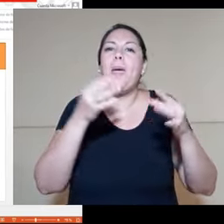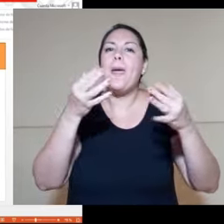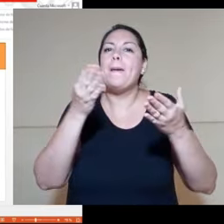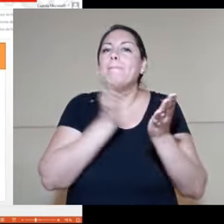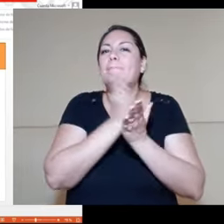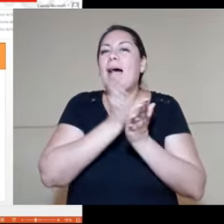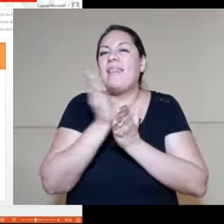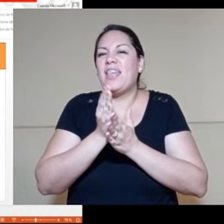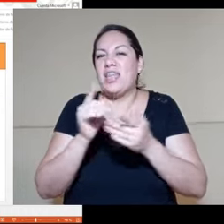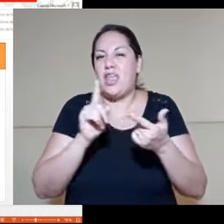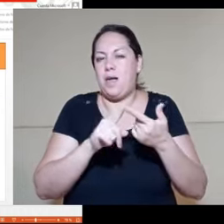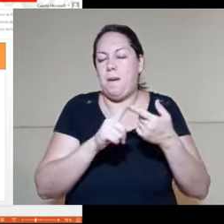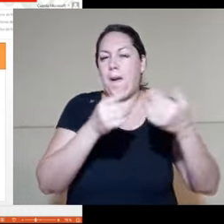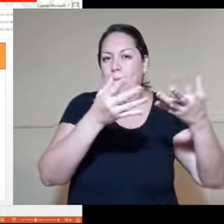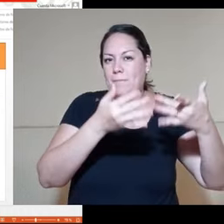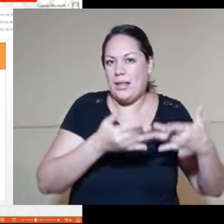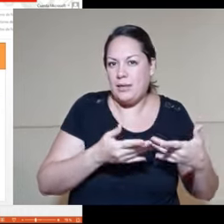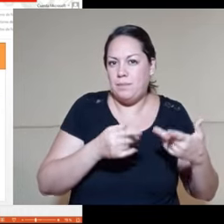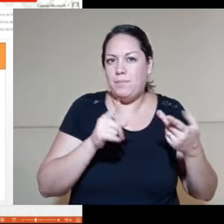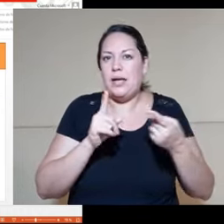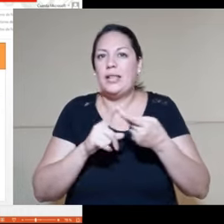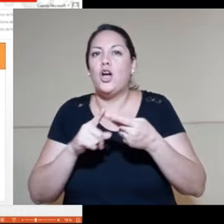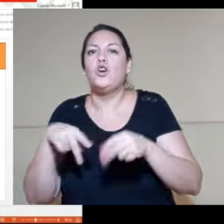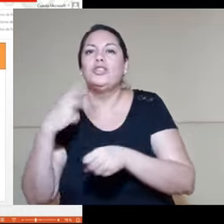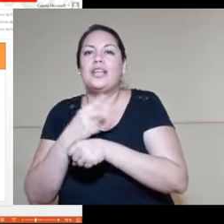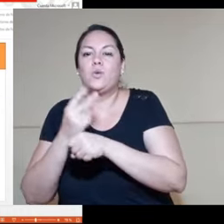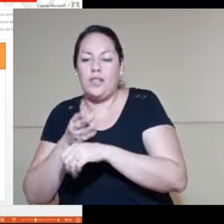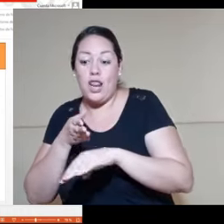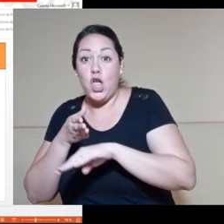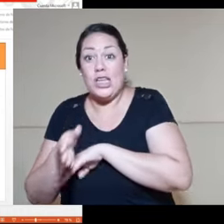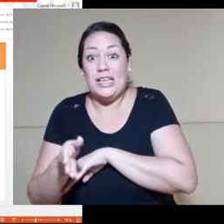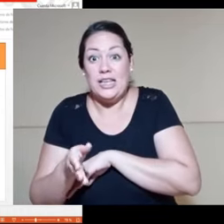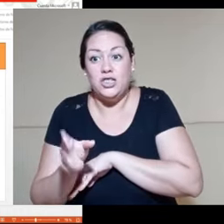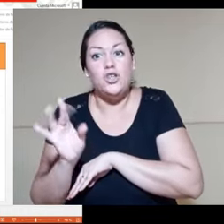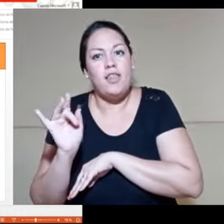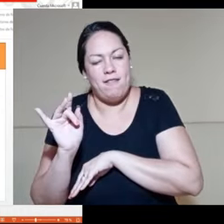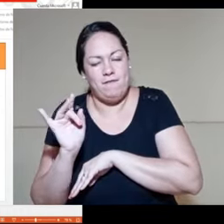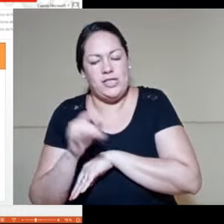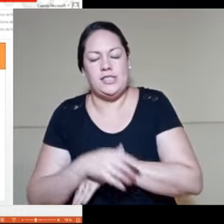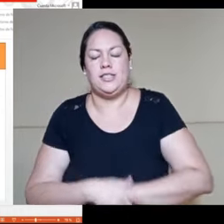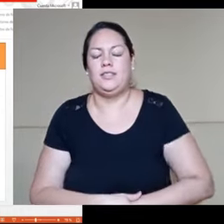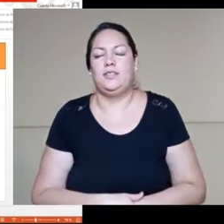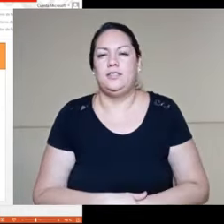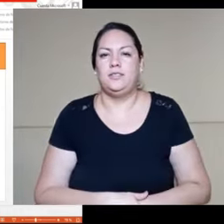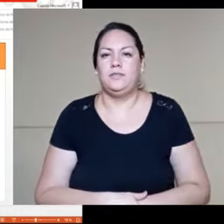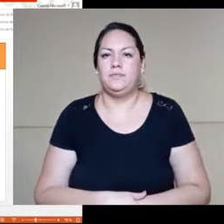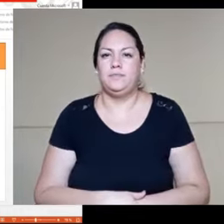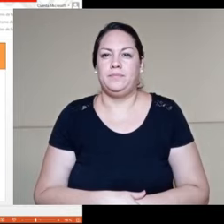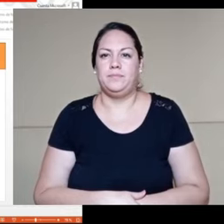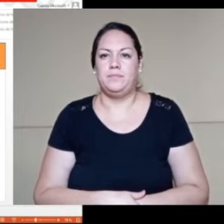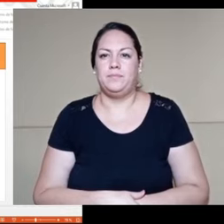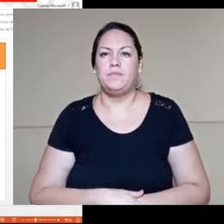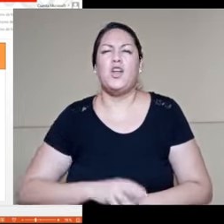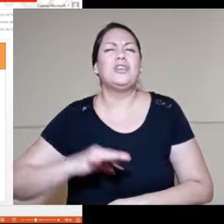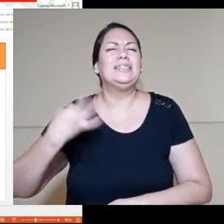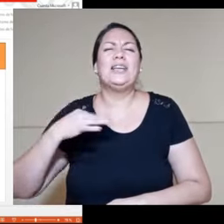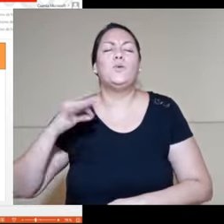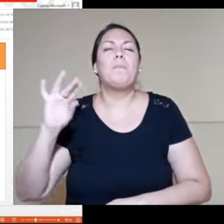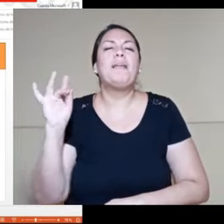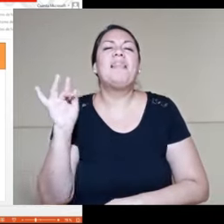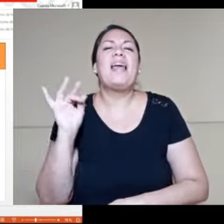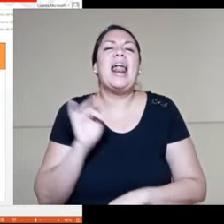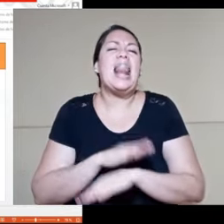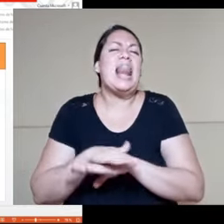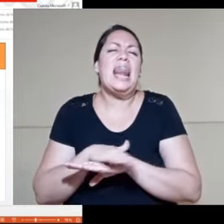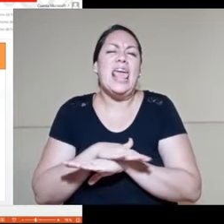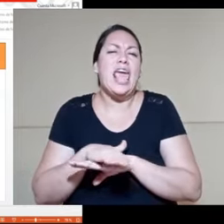pone en evidencia, sobre todo con las matemáticas y con algunas, con el ingreso al secundario, ¿no es cierto?, con algunas dificultades. Pero